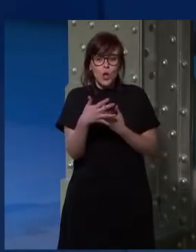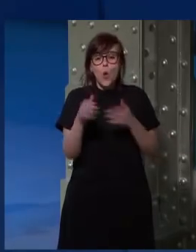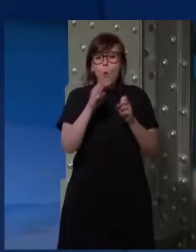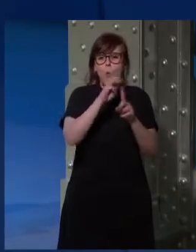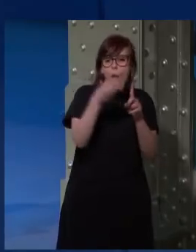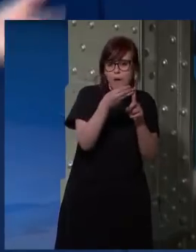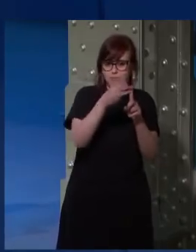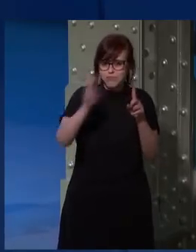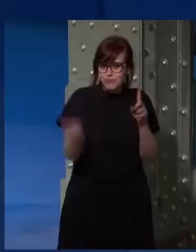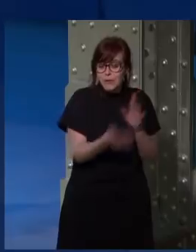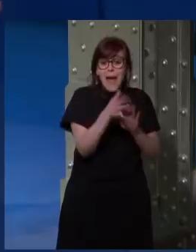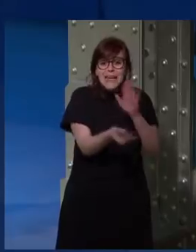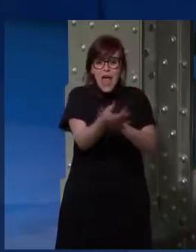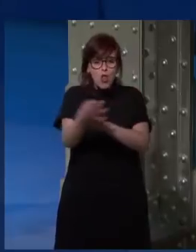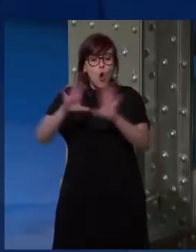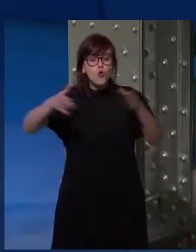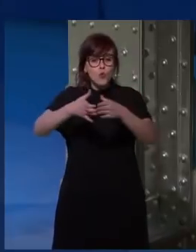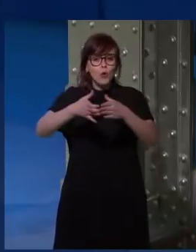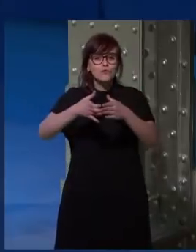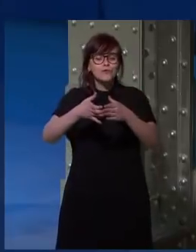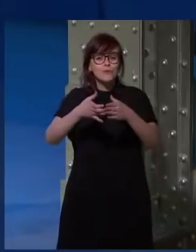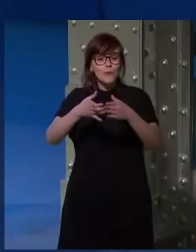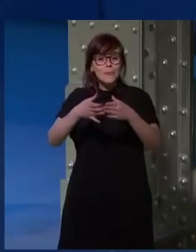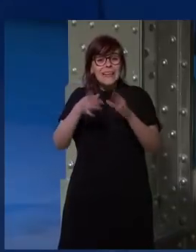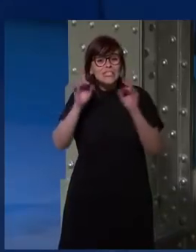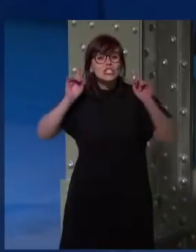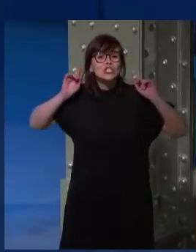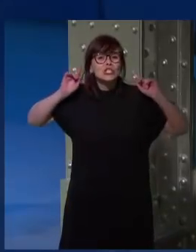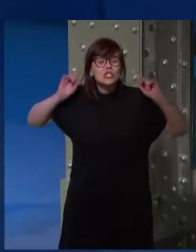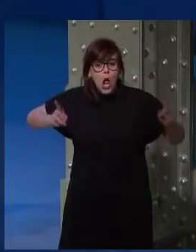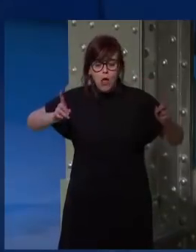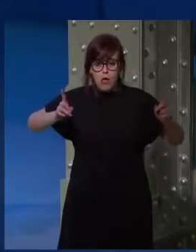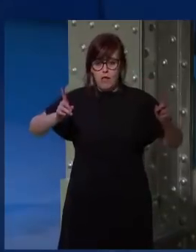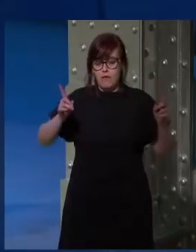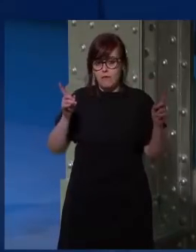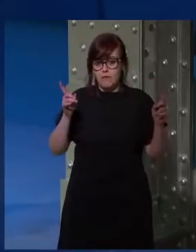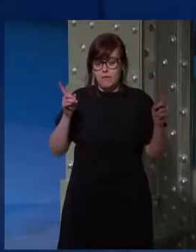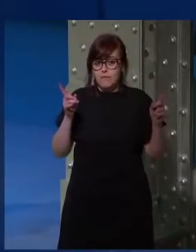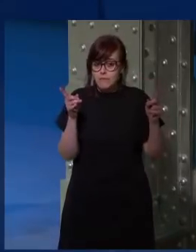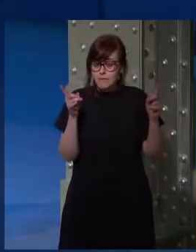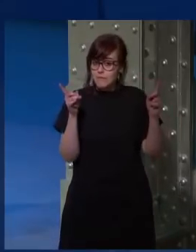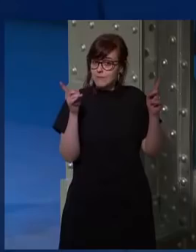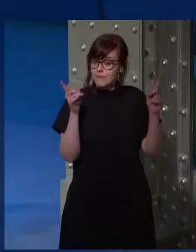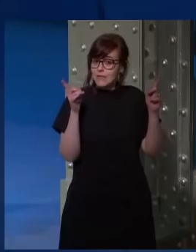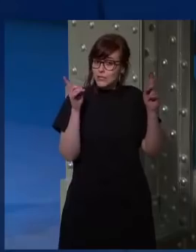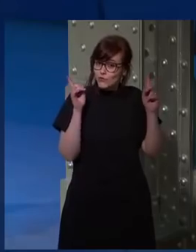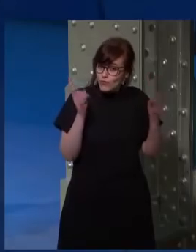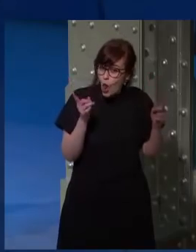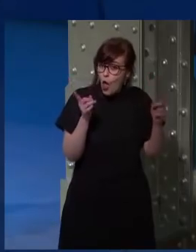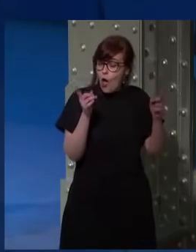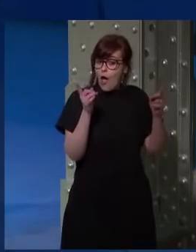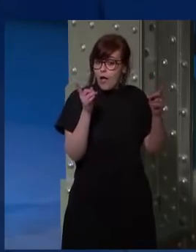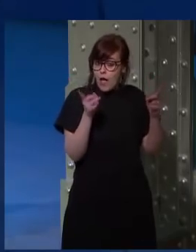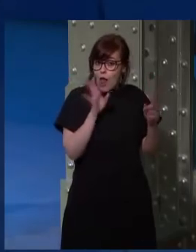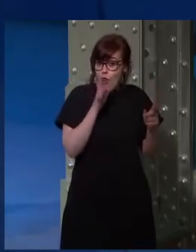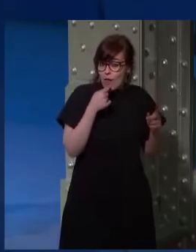páginas web, etcétera, que se han creado, y grupos, etcétera, que están dedicándose solo y exclusivamente a, digamos, que lo que